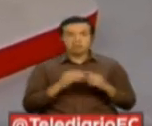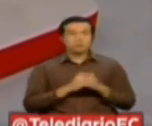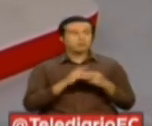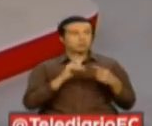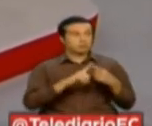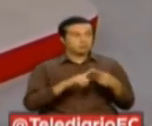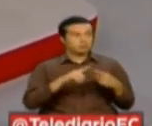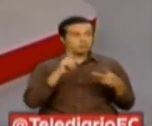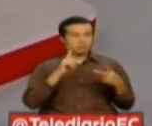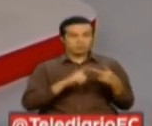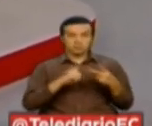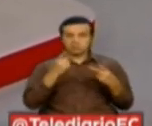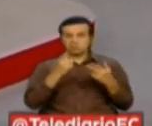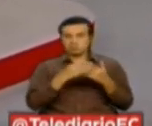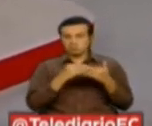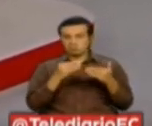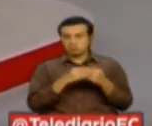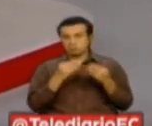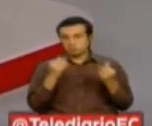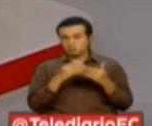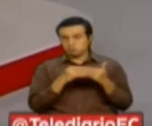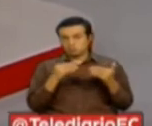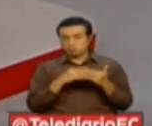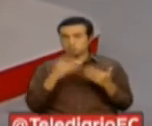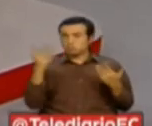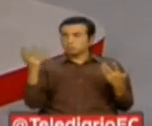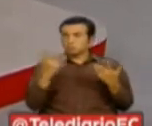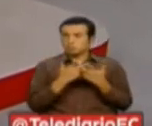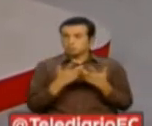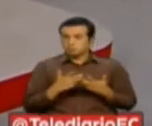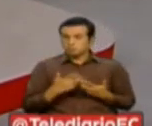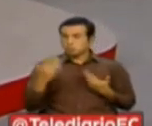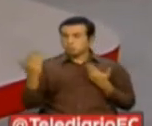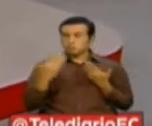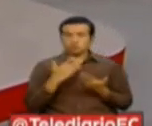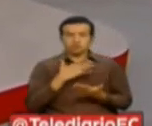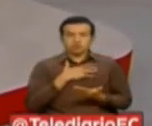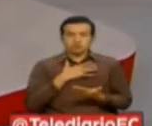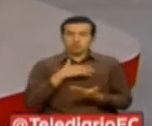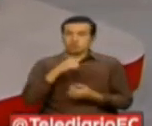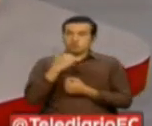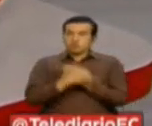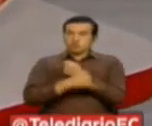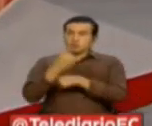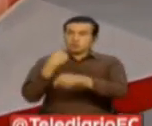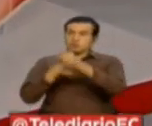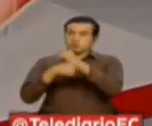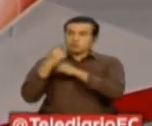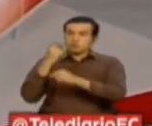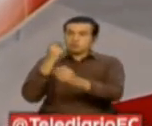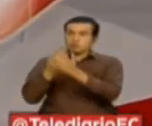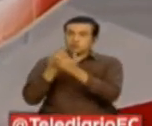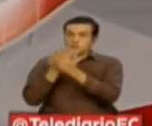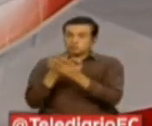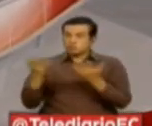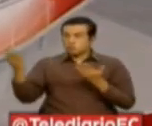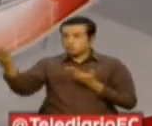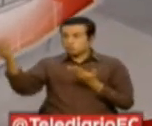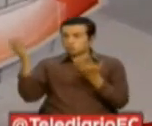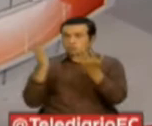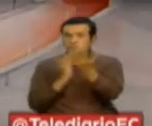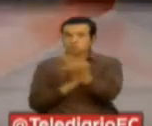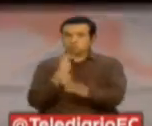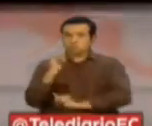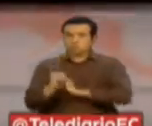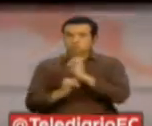hay un también un cruce de de conciliación de cuentas si se quiere y si yo soy un exportador que también está importando materia prima desde el